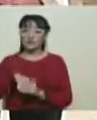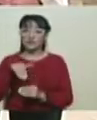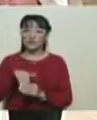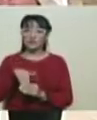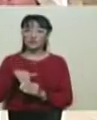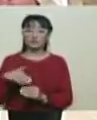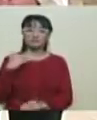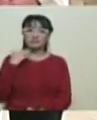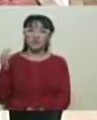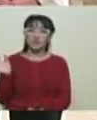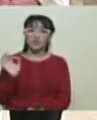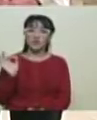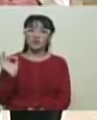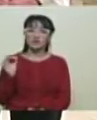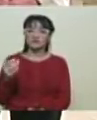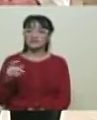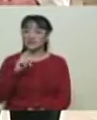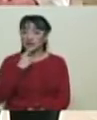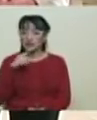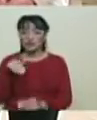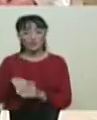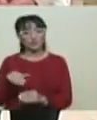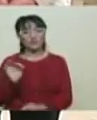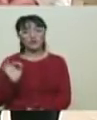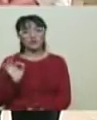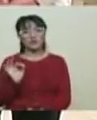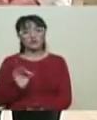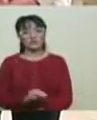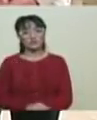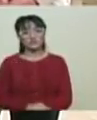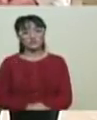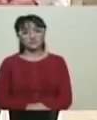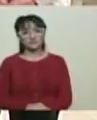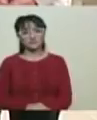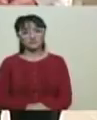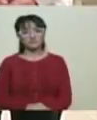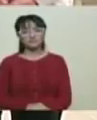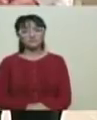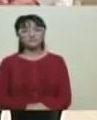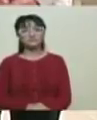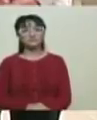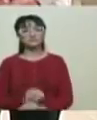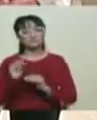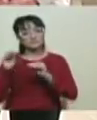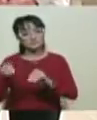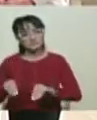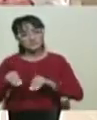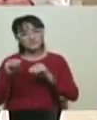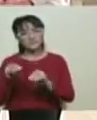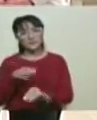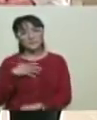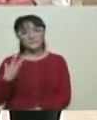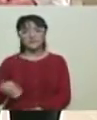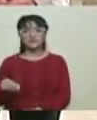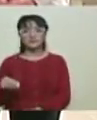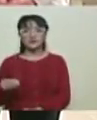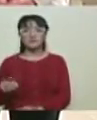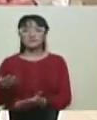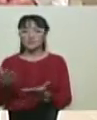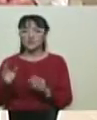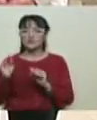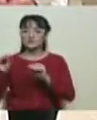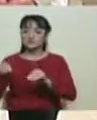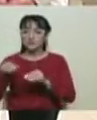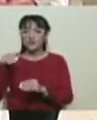que no afectan para nada el secreto del voto. Por favor, yo llamaría a los candidatos presidenciales que salgan a llamar a